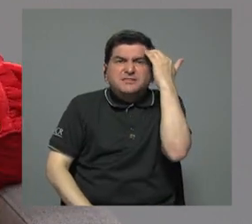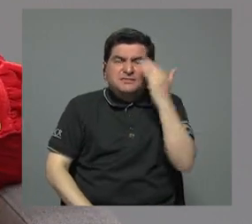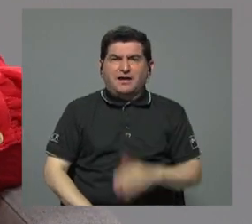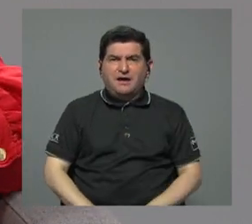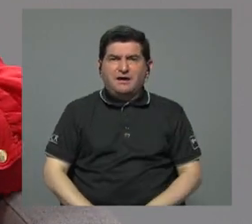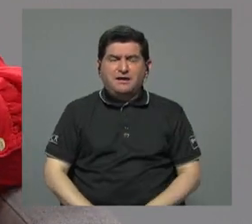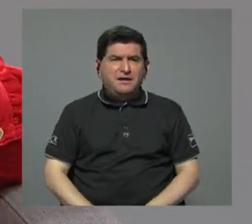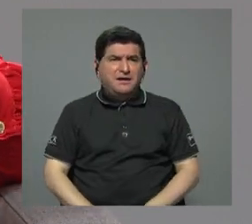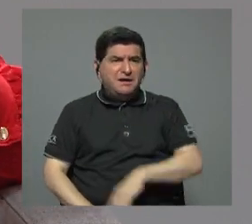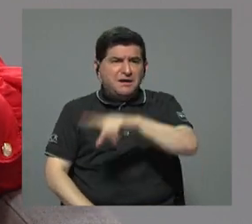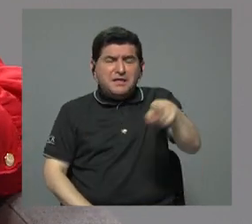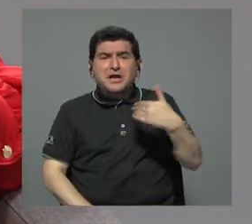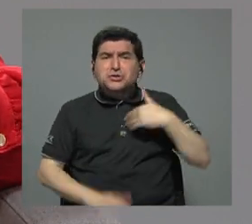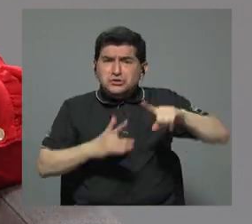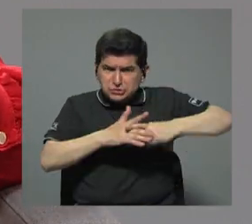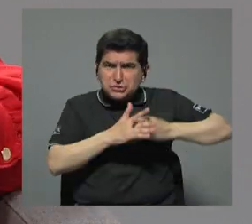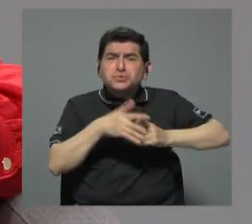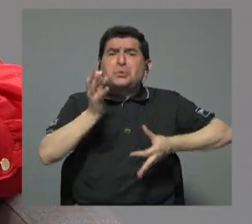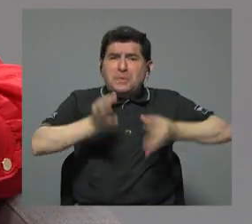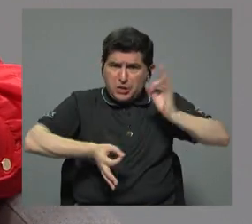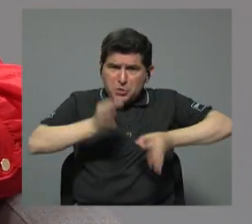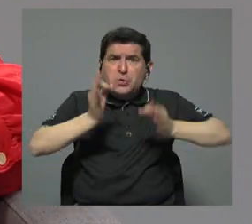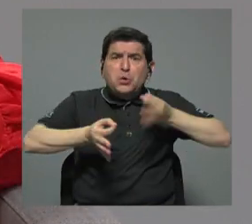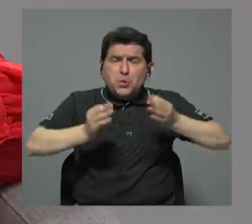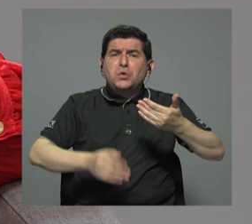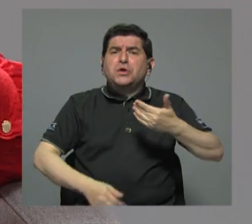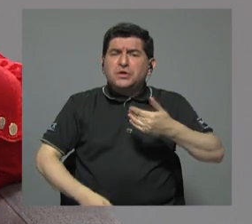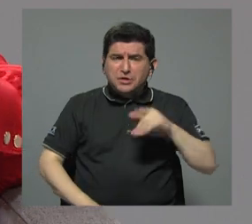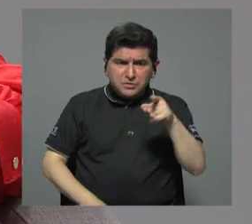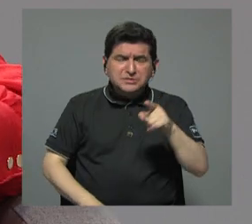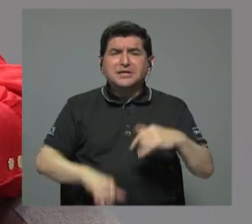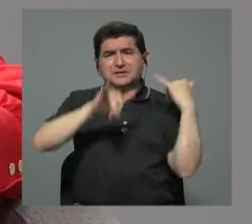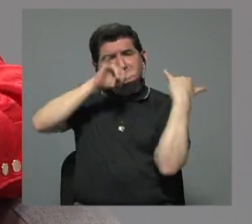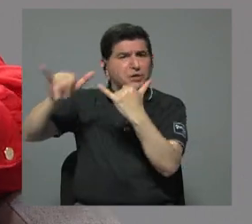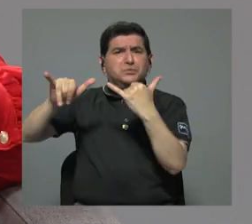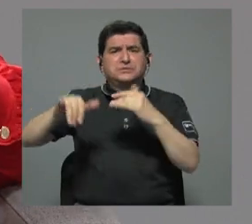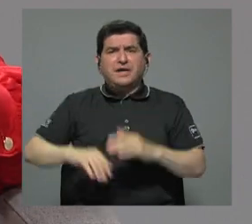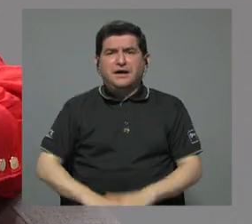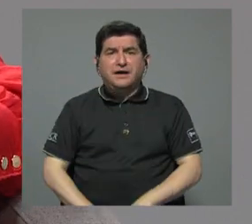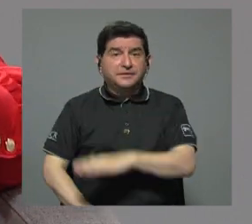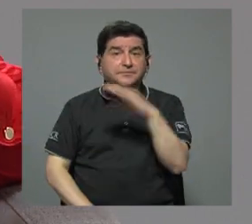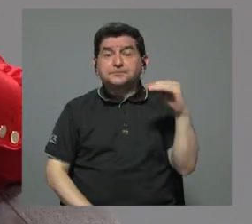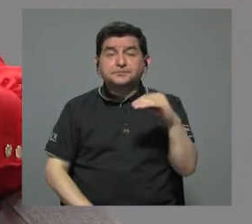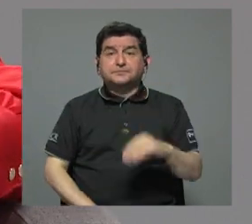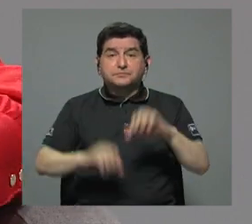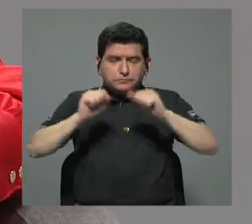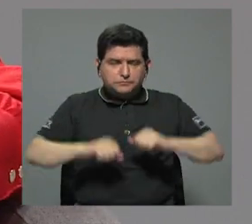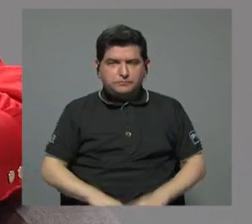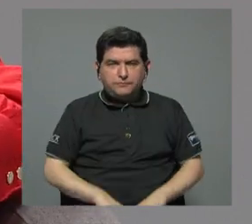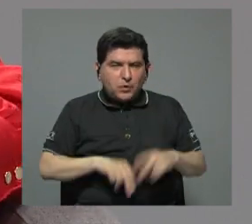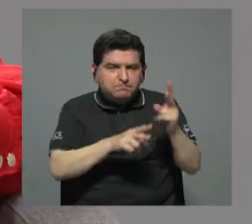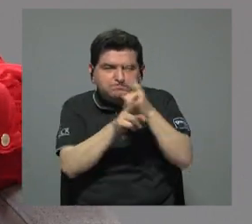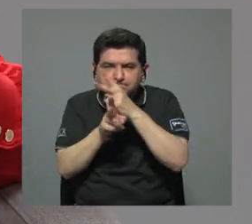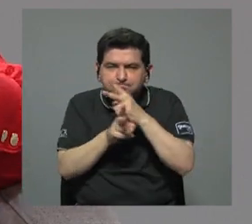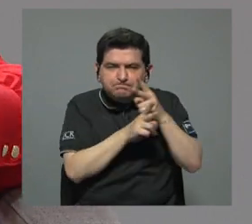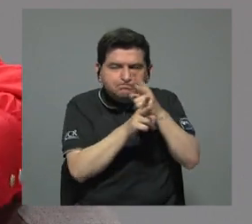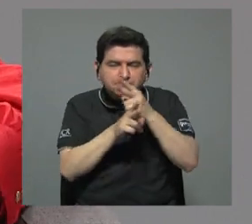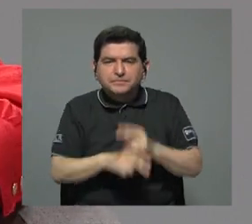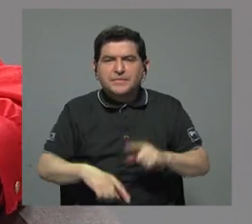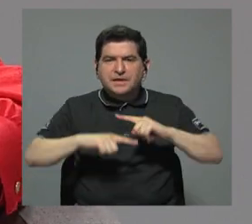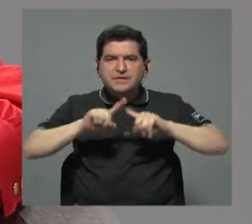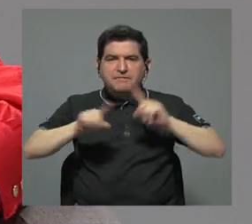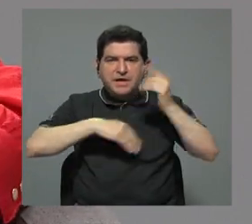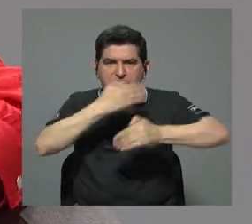de que tienen instrumentos para esas denuncias y para hacer seguimiento a esas